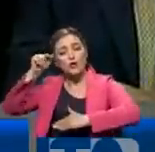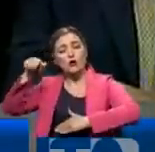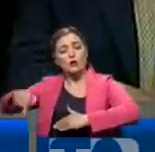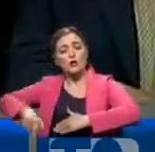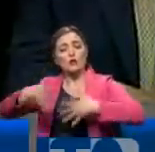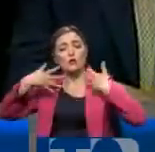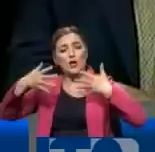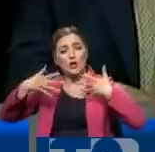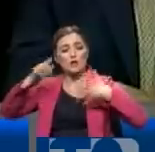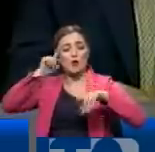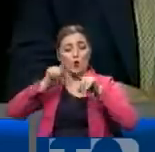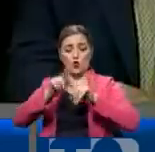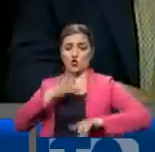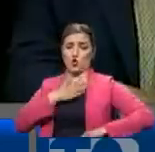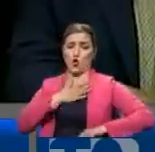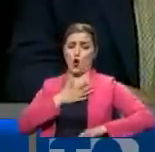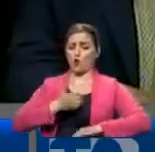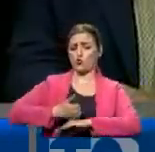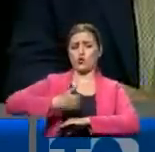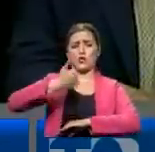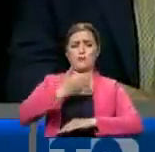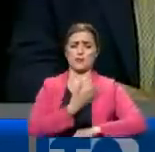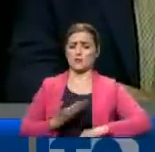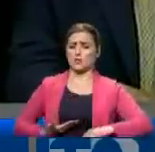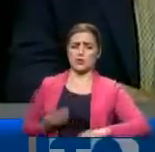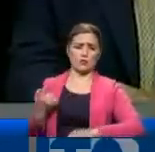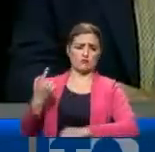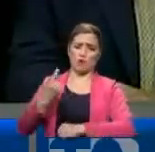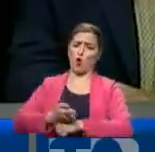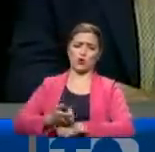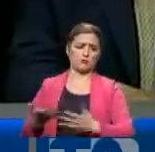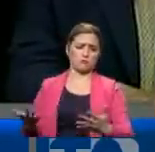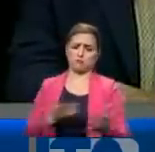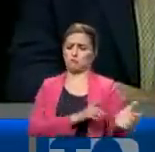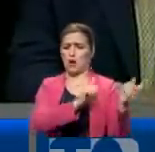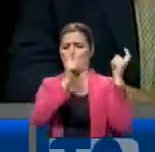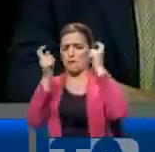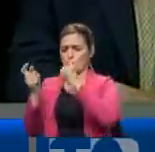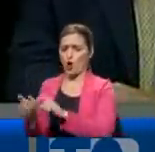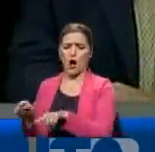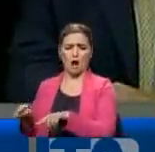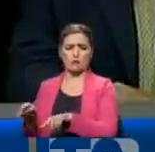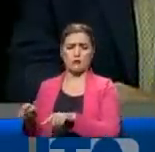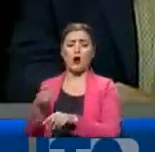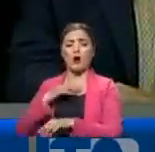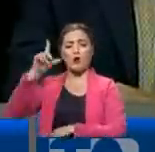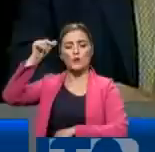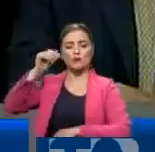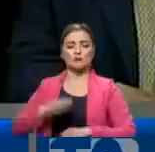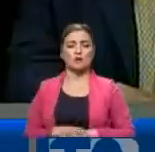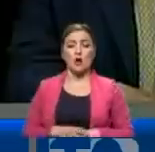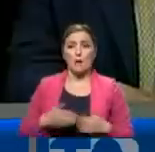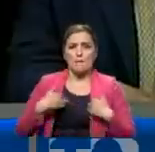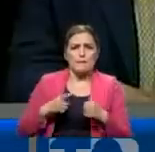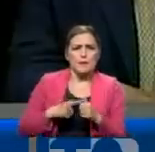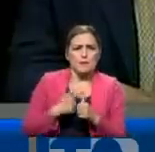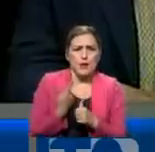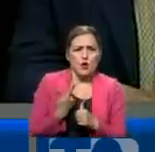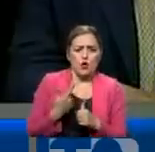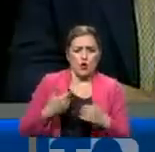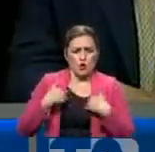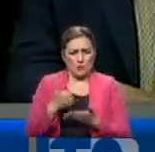me competen. Siempre he antepuesto la paz y la tranquilidad de los ecuatorianos antes que mi propio